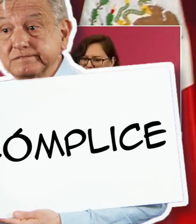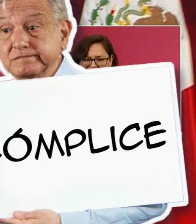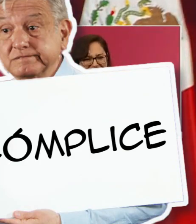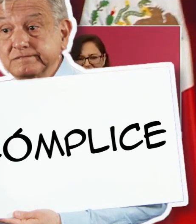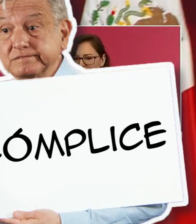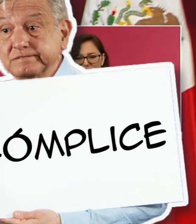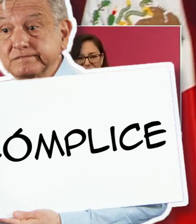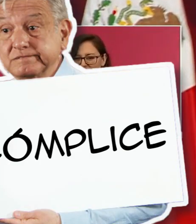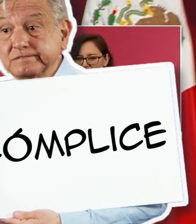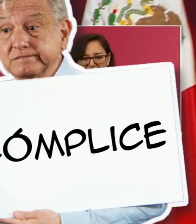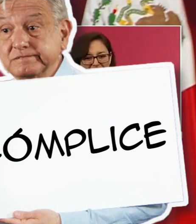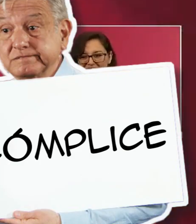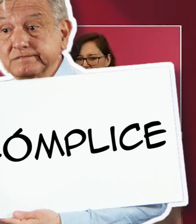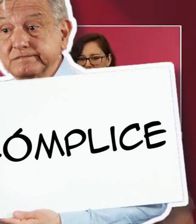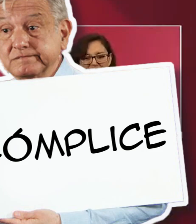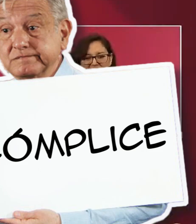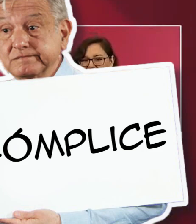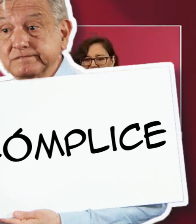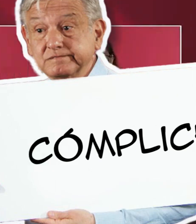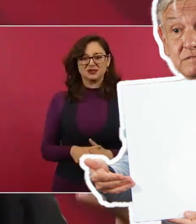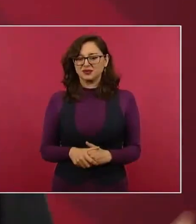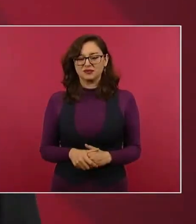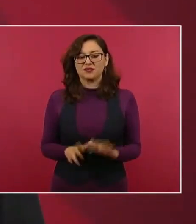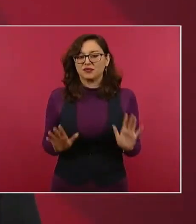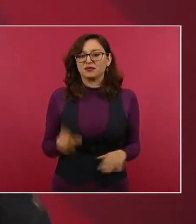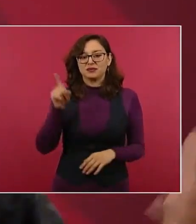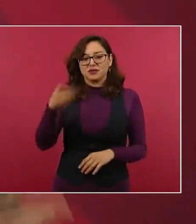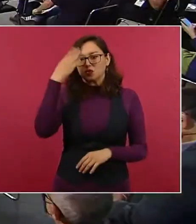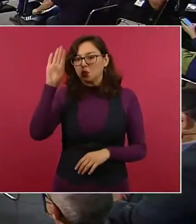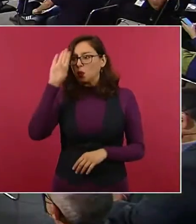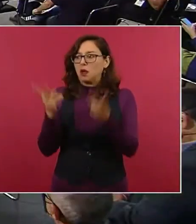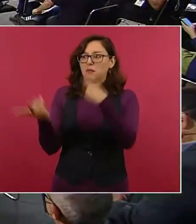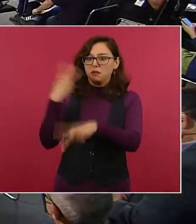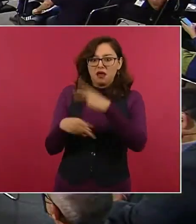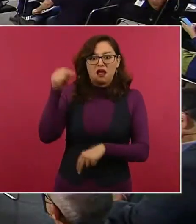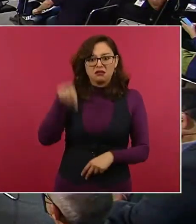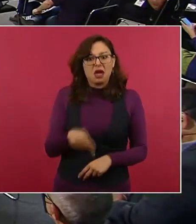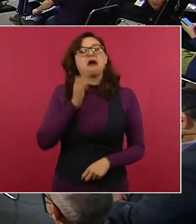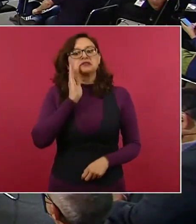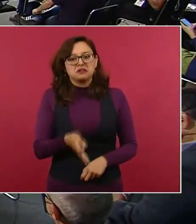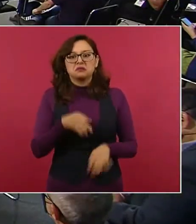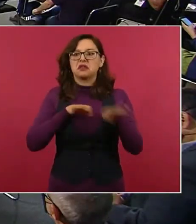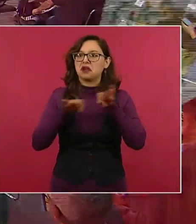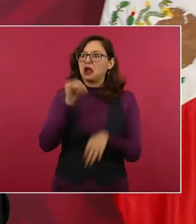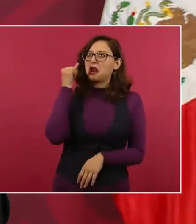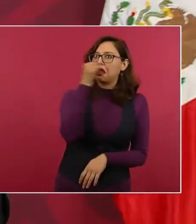al gobierno de Cuba y le agradecemos a los médicos de Cuba, que son bienvenidos porque vienen a ayudarnos.